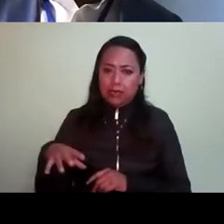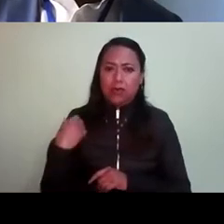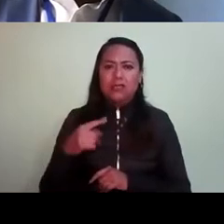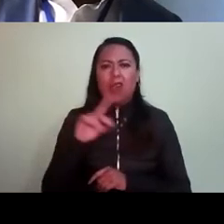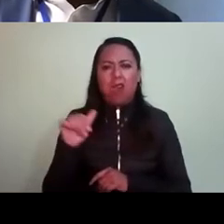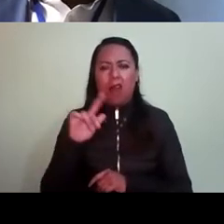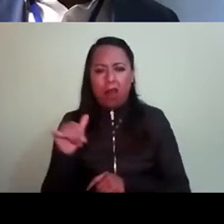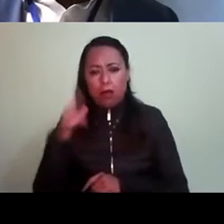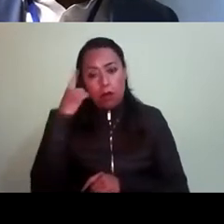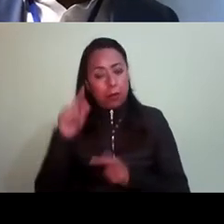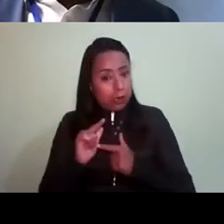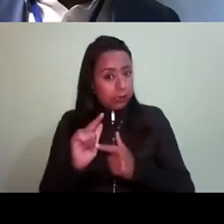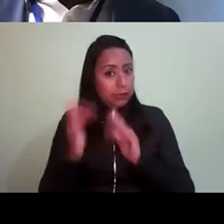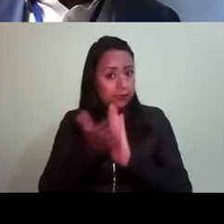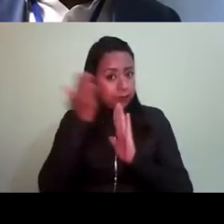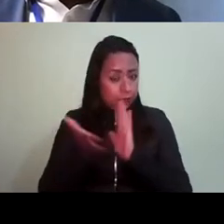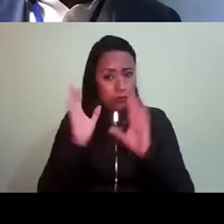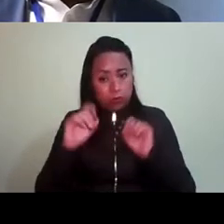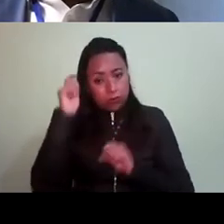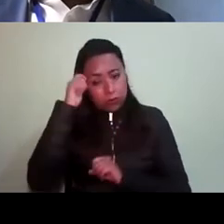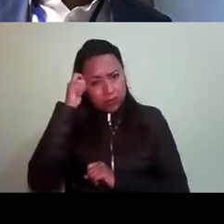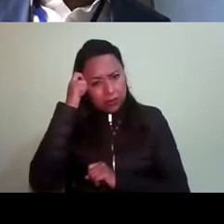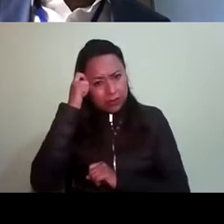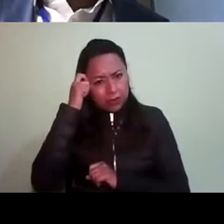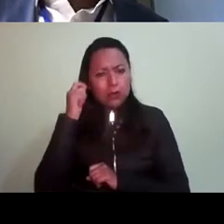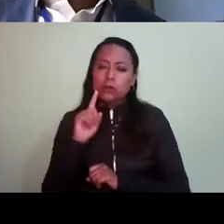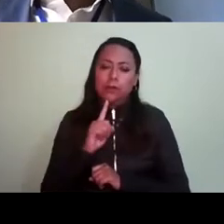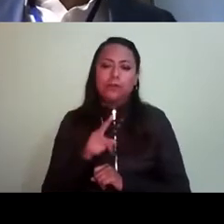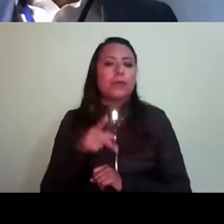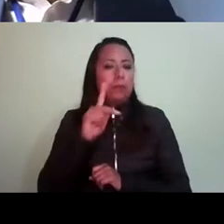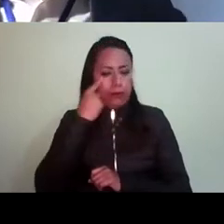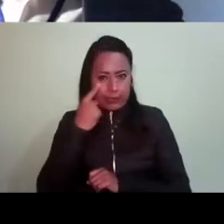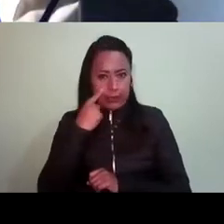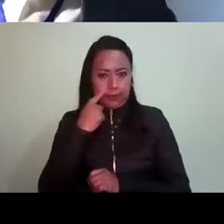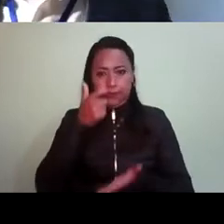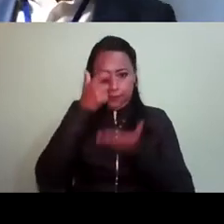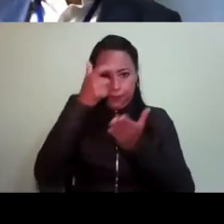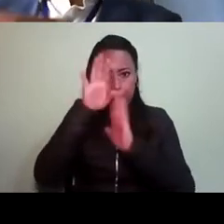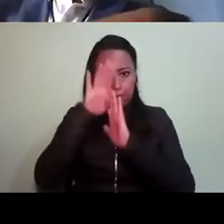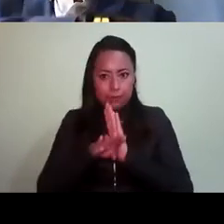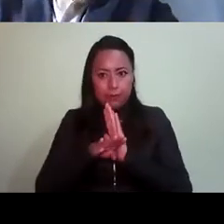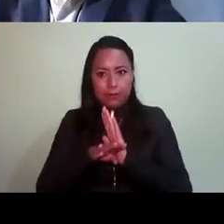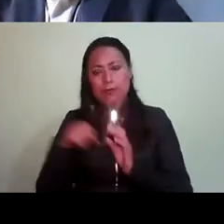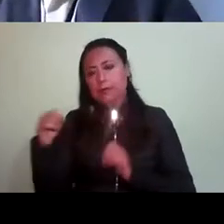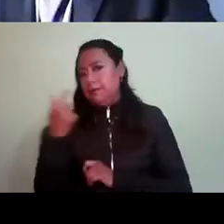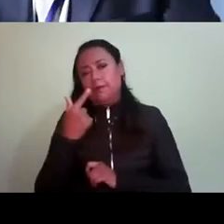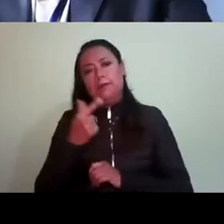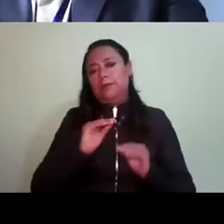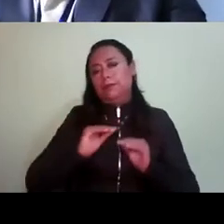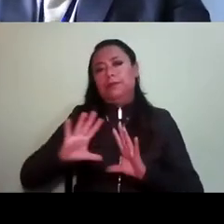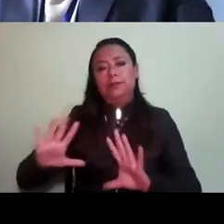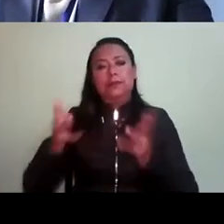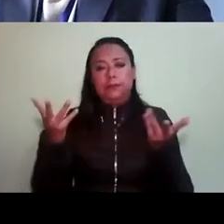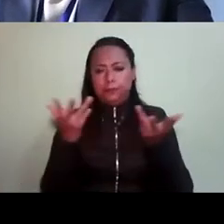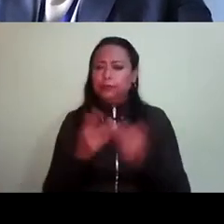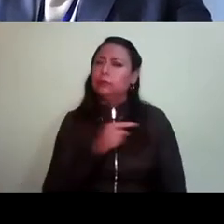con la obra pública y también con los servicios. Sin embargo, cuando se reduce el presupuesto, algo se tiene que dejar de hacer. Entonces, nosotros